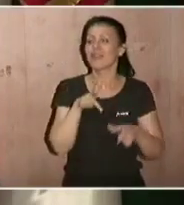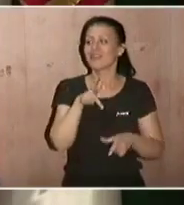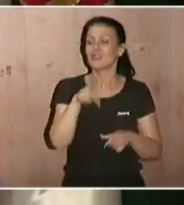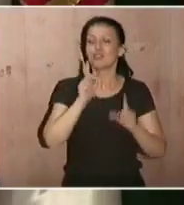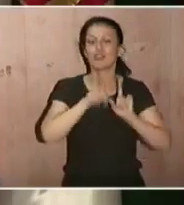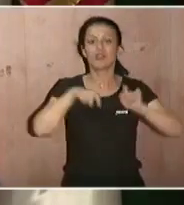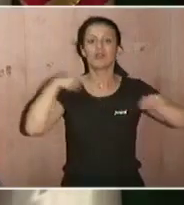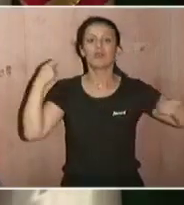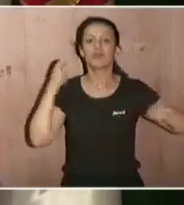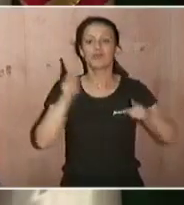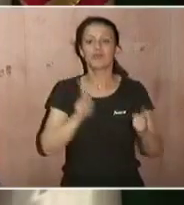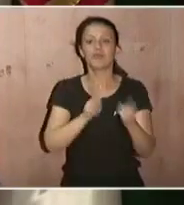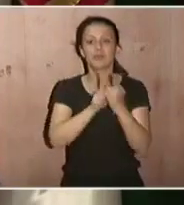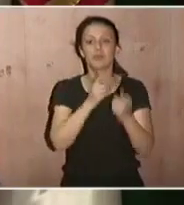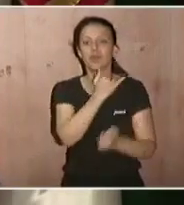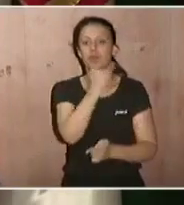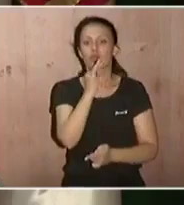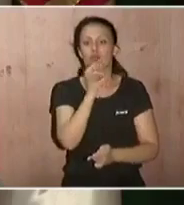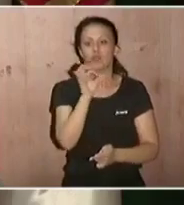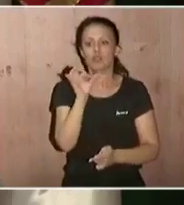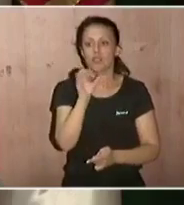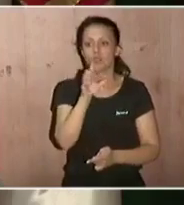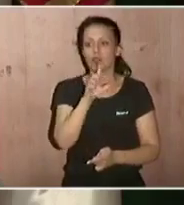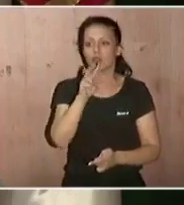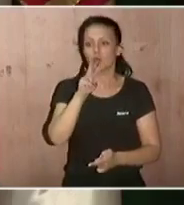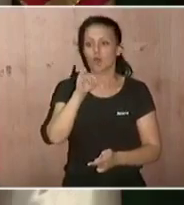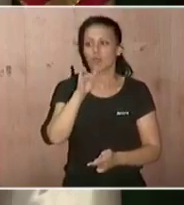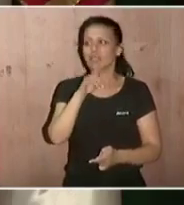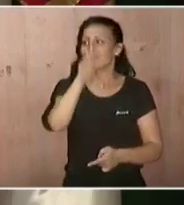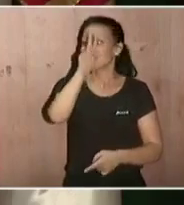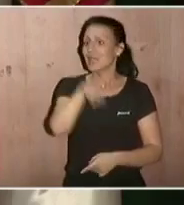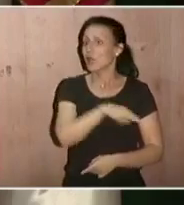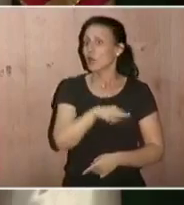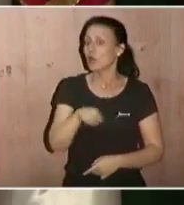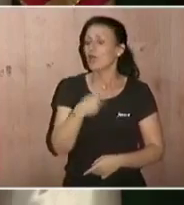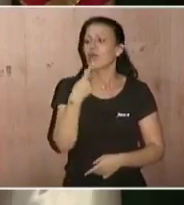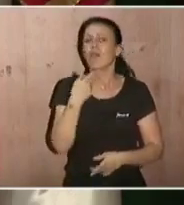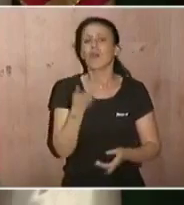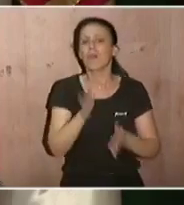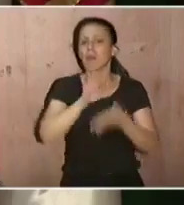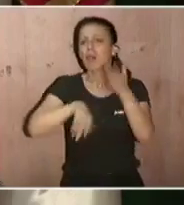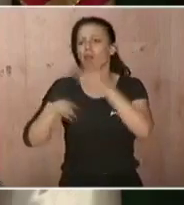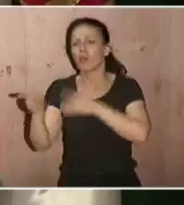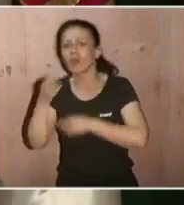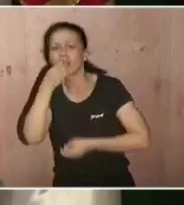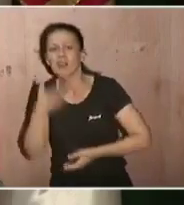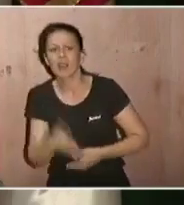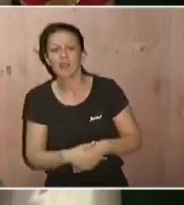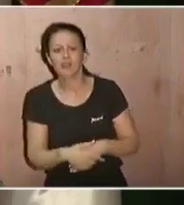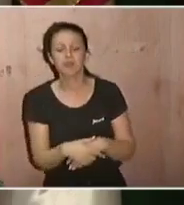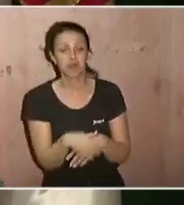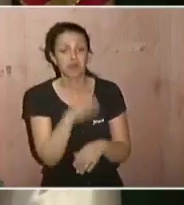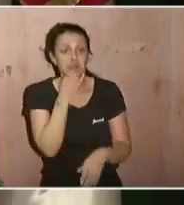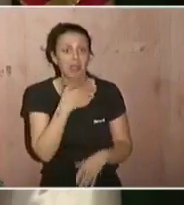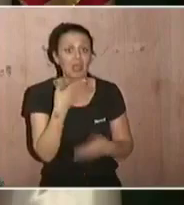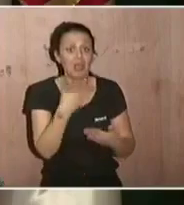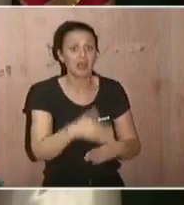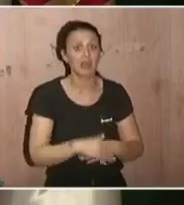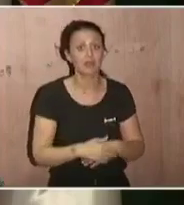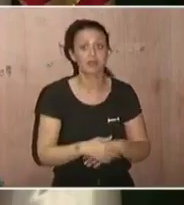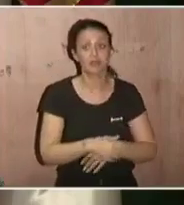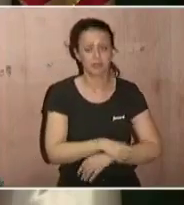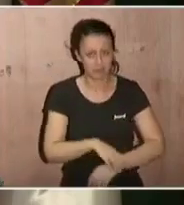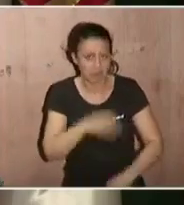con el civilista José Luis Lacruz, el profesor Lacruz, que me preguntó, ¿qué tal le fue en Barcelona? Y yo, bien, gracias.